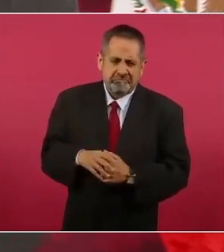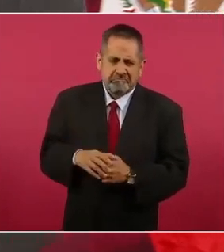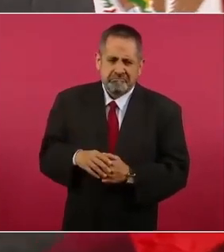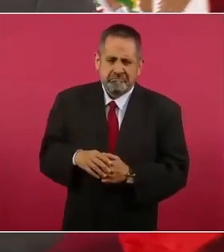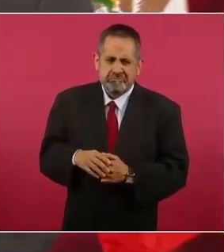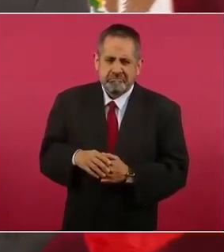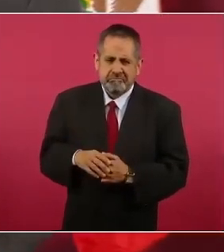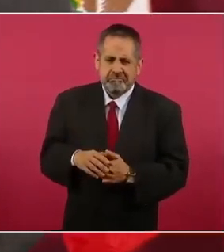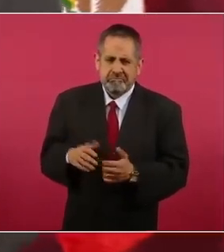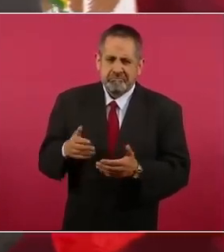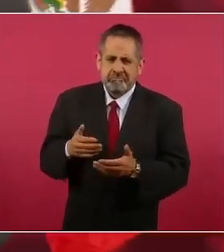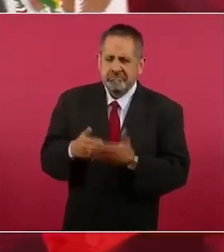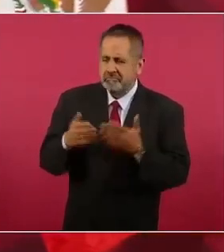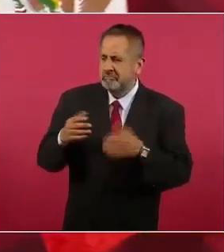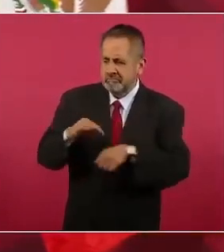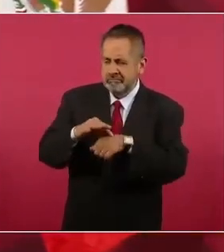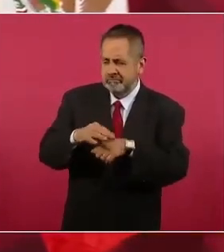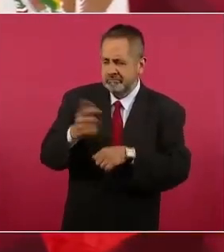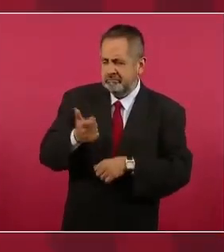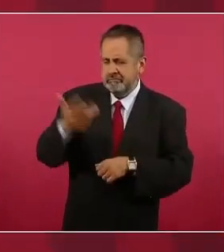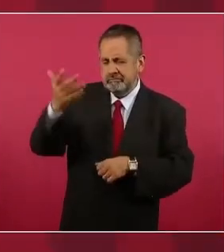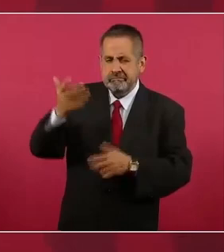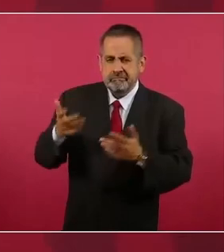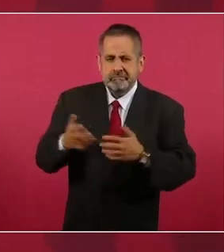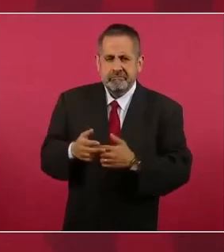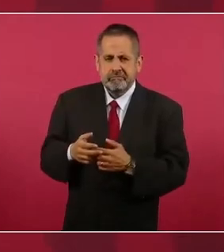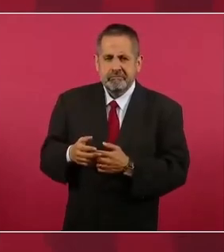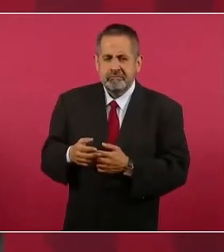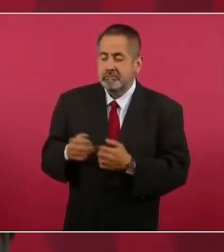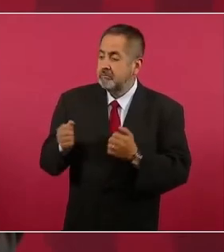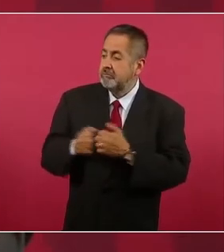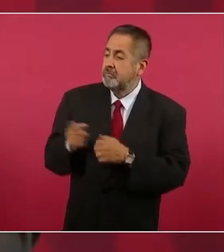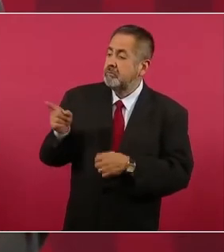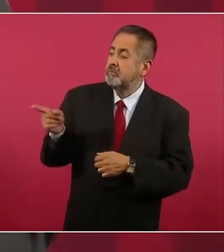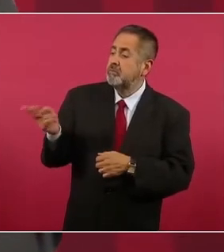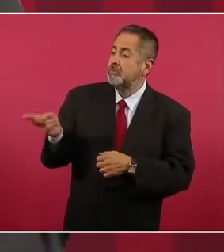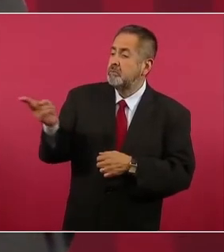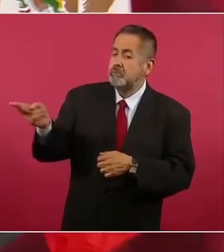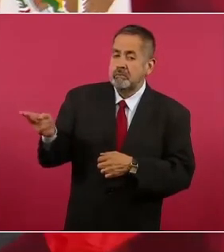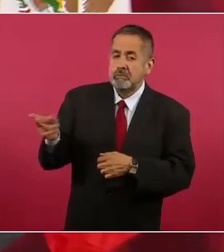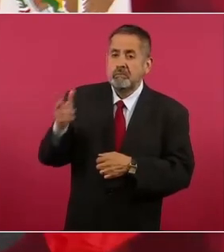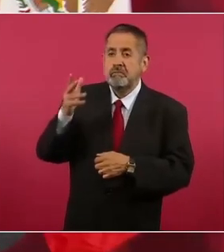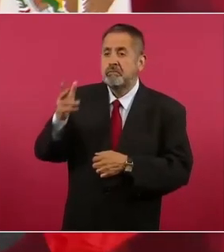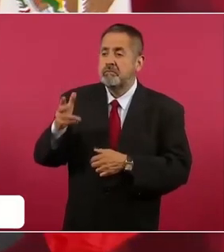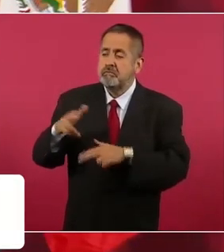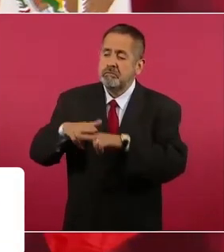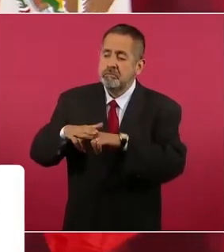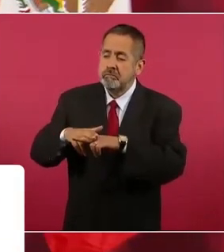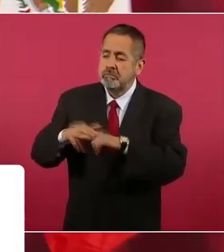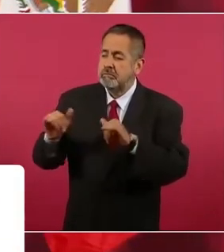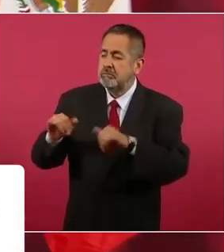ahora está cara la carne. Con ustedes ni carne habría.